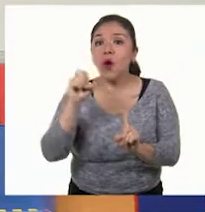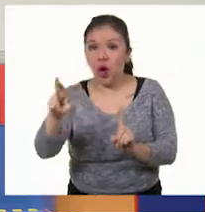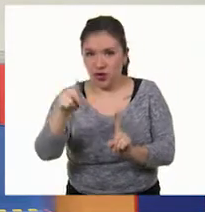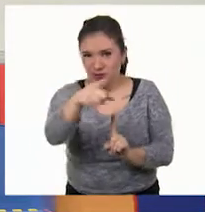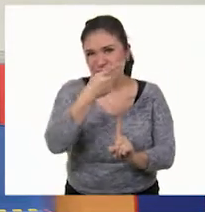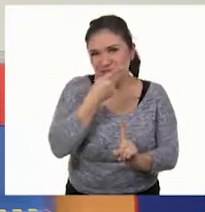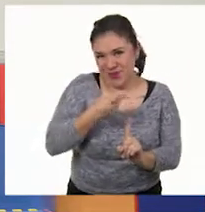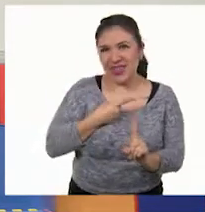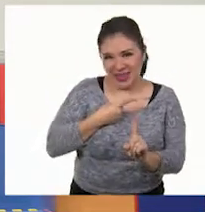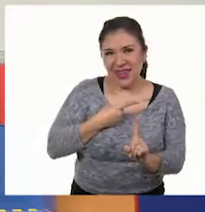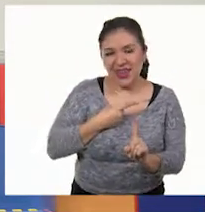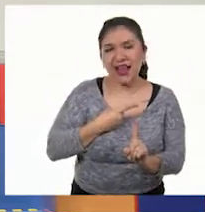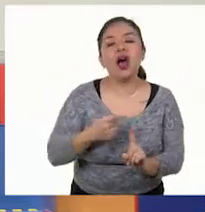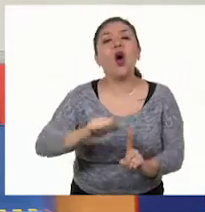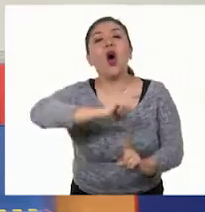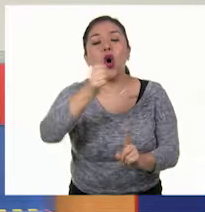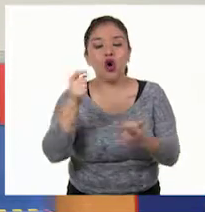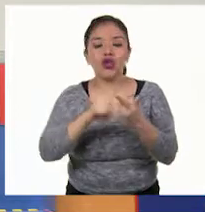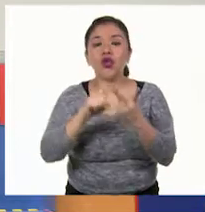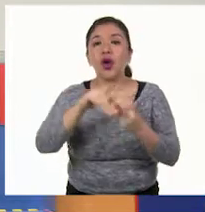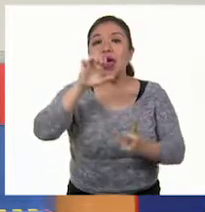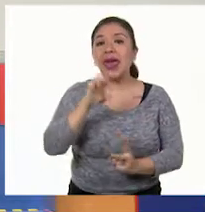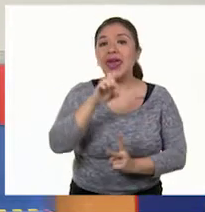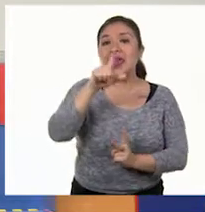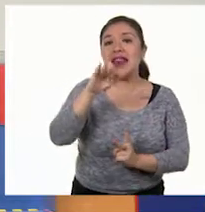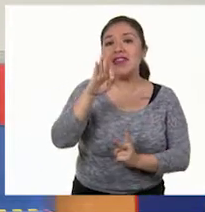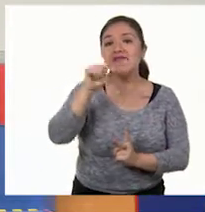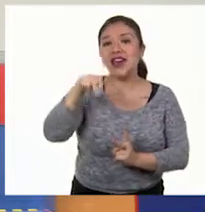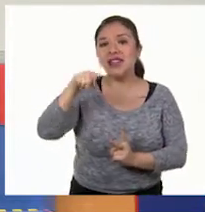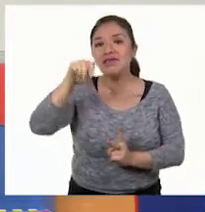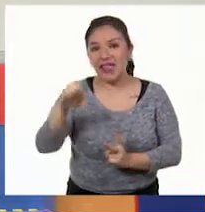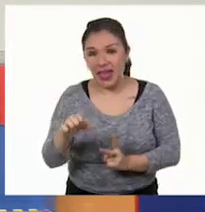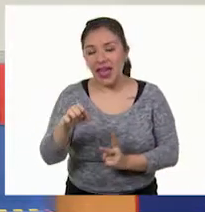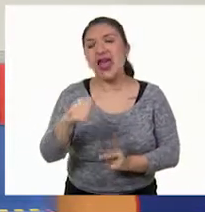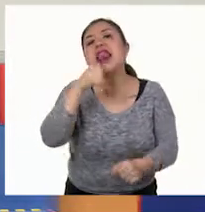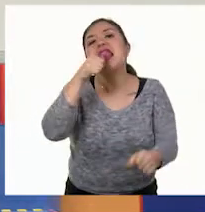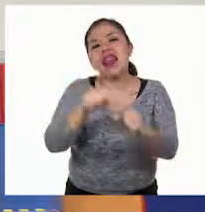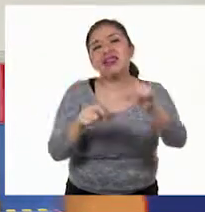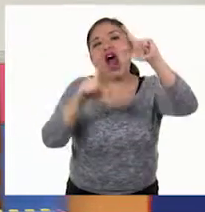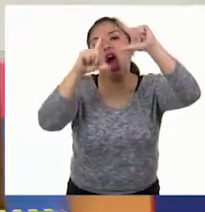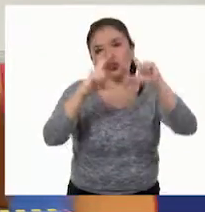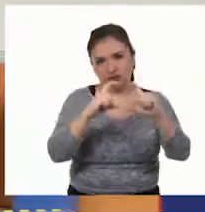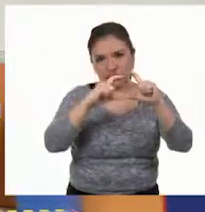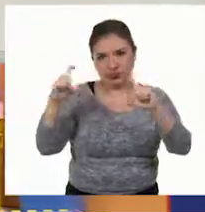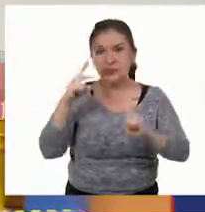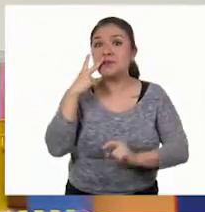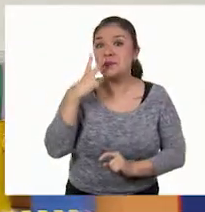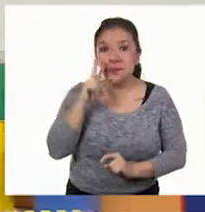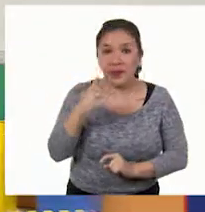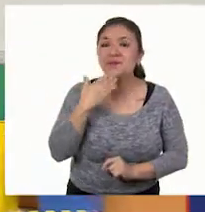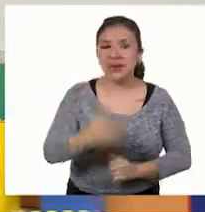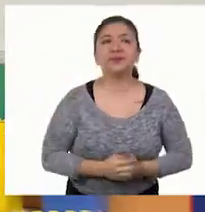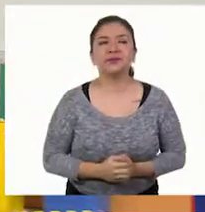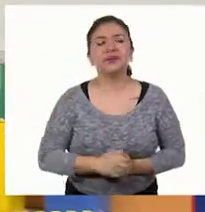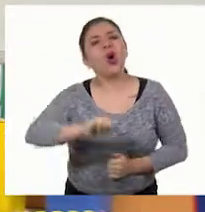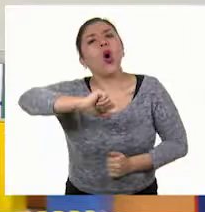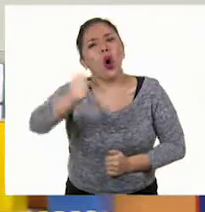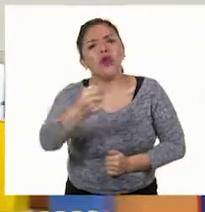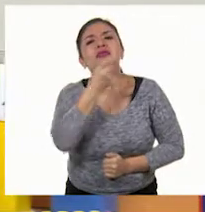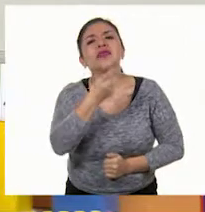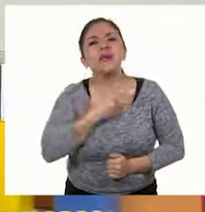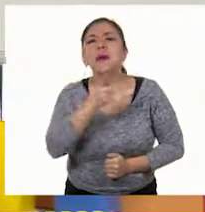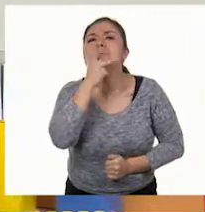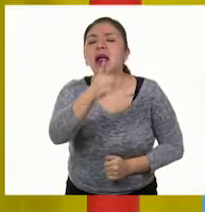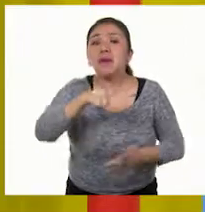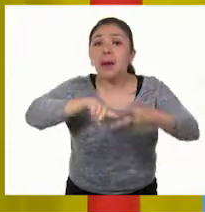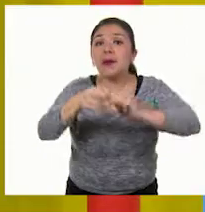nos dijeron, y elefante con minúscula. Muy bien. Dime una palabra ahora sí que empiece